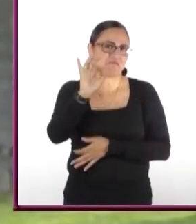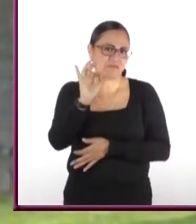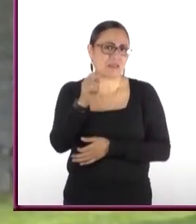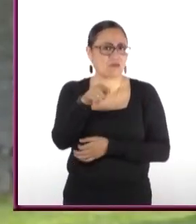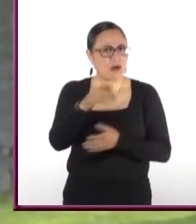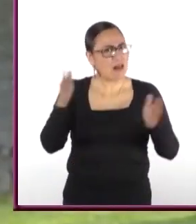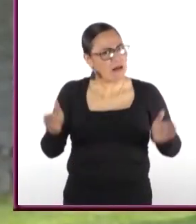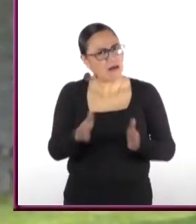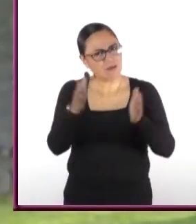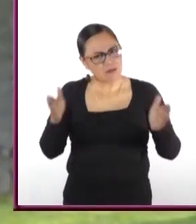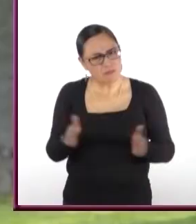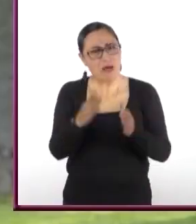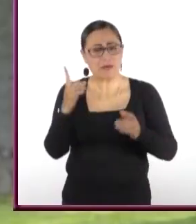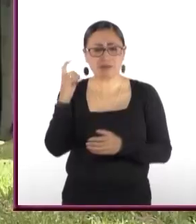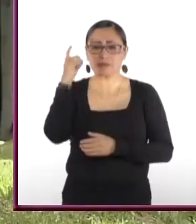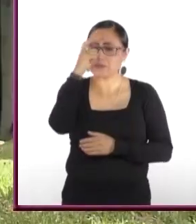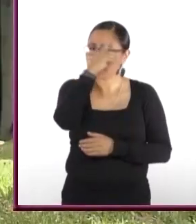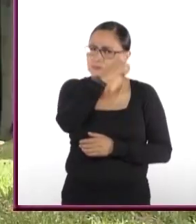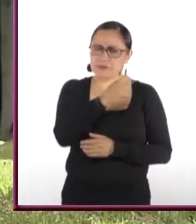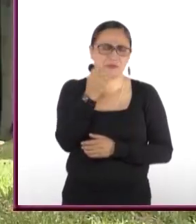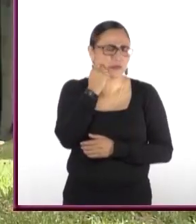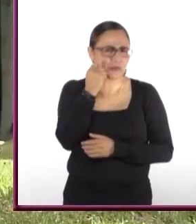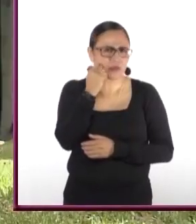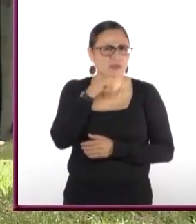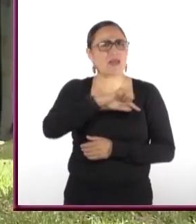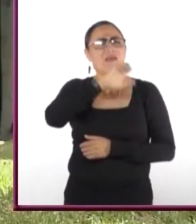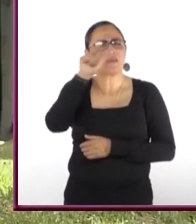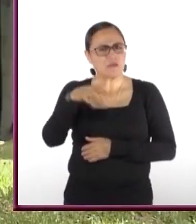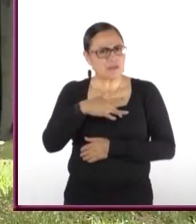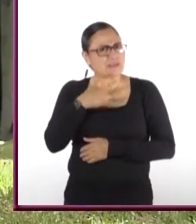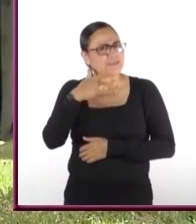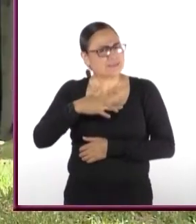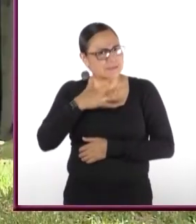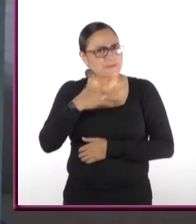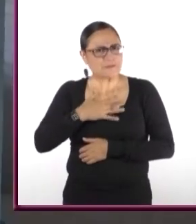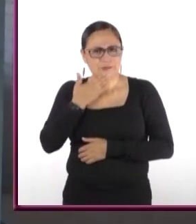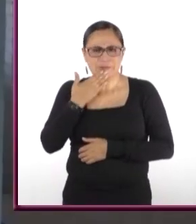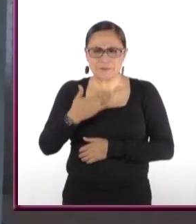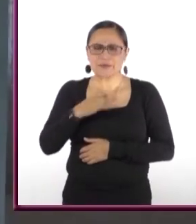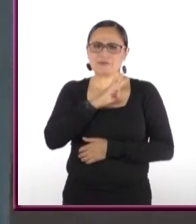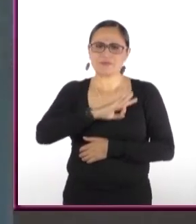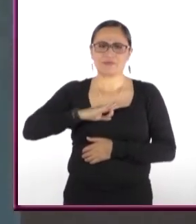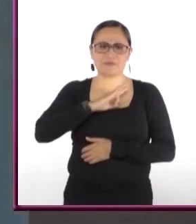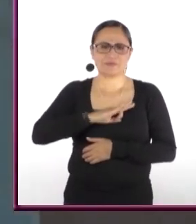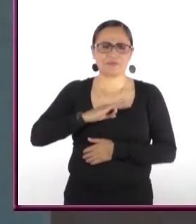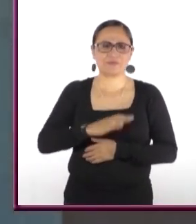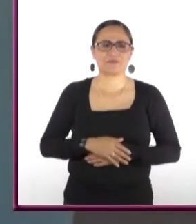Es un trabajo duro, pero que tiene muchísimas satisfacciones.